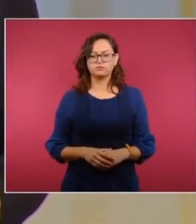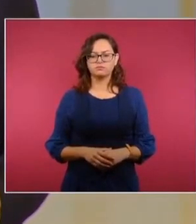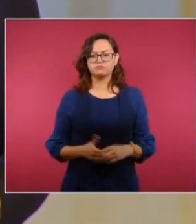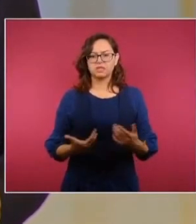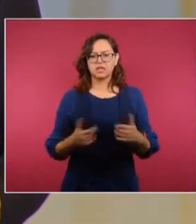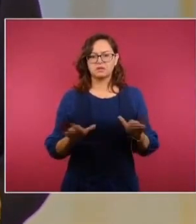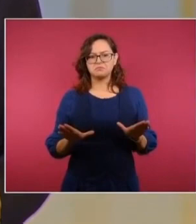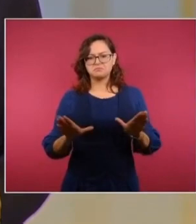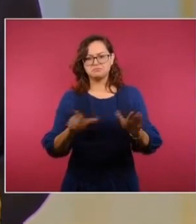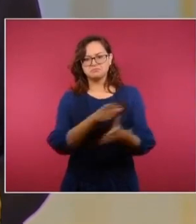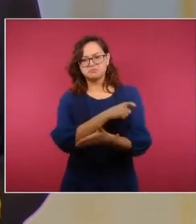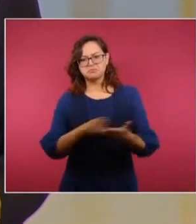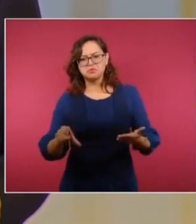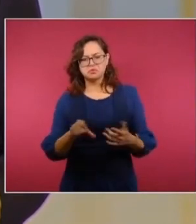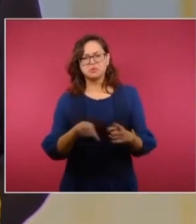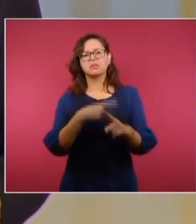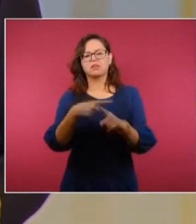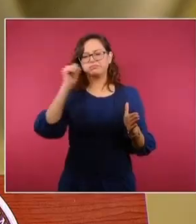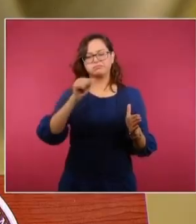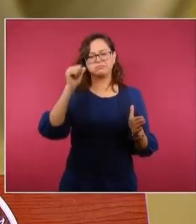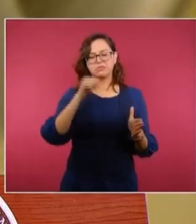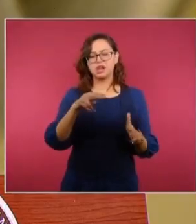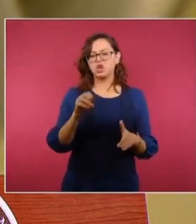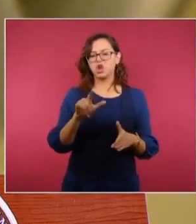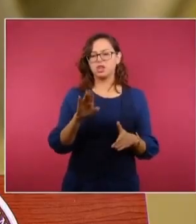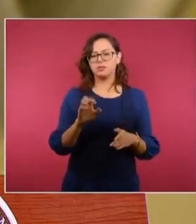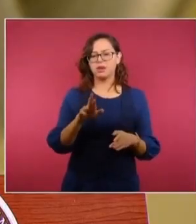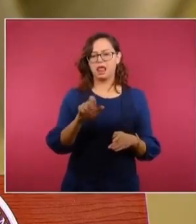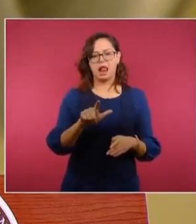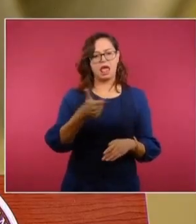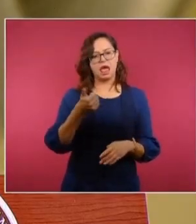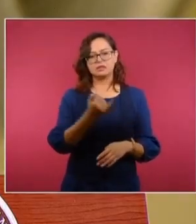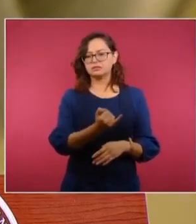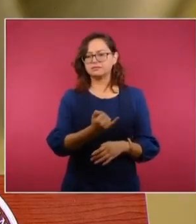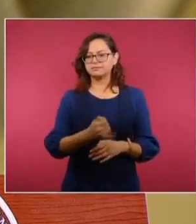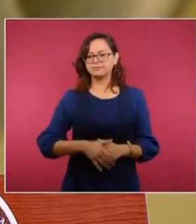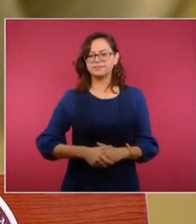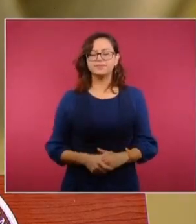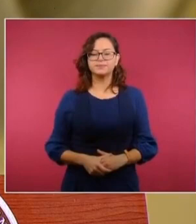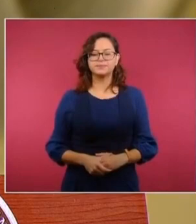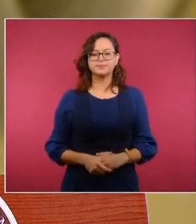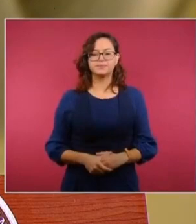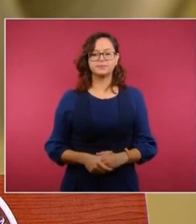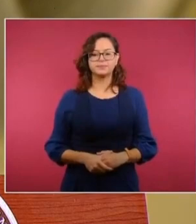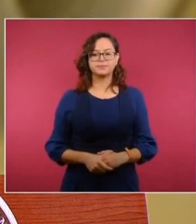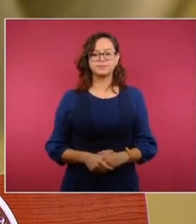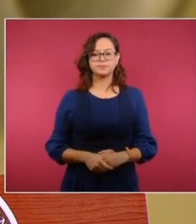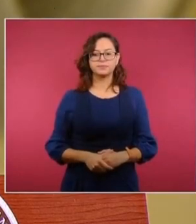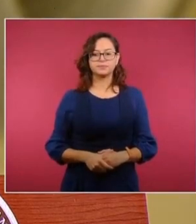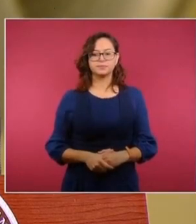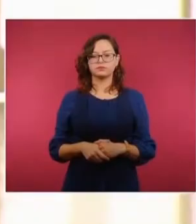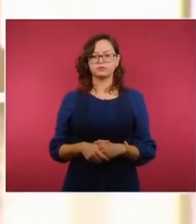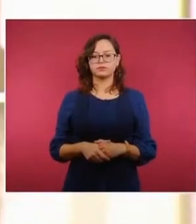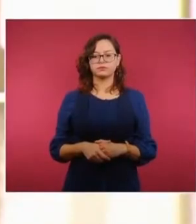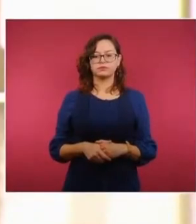mandatario andrés manuel lópez obrador quien considera la lujosa aeronave un insulto frente a la pobreza que existe en el país